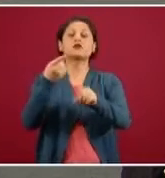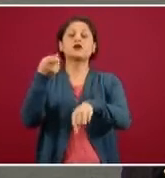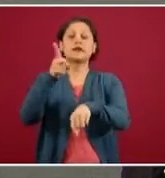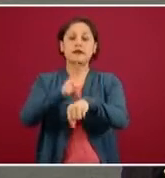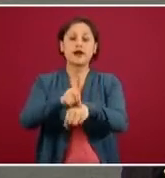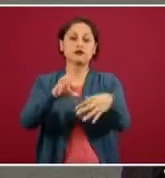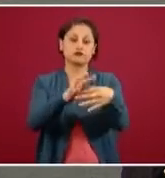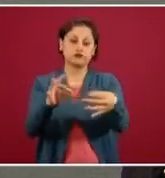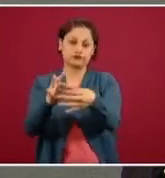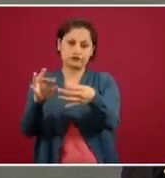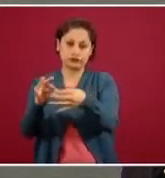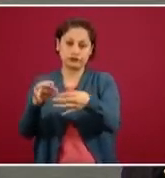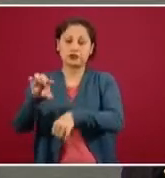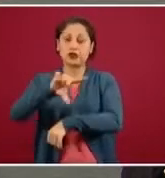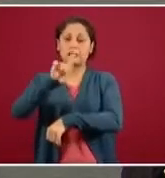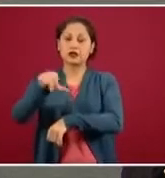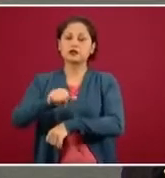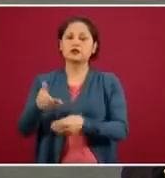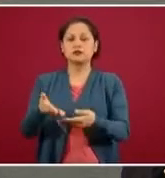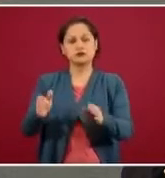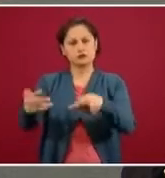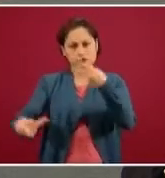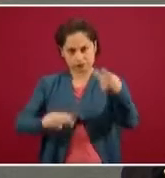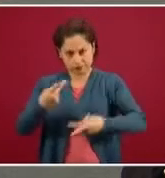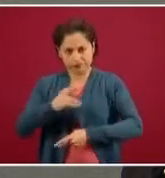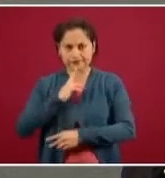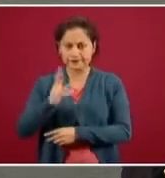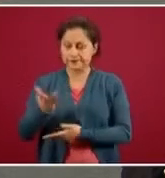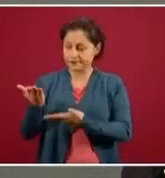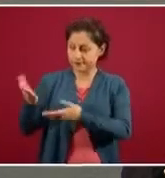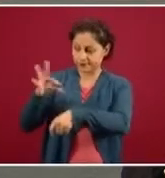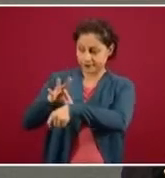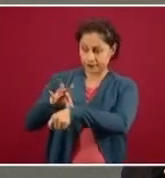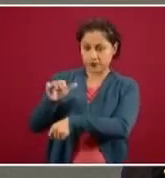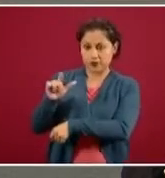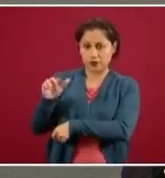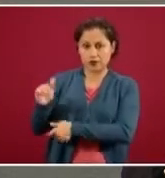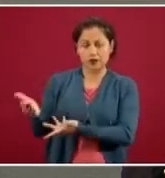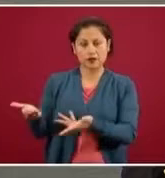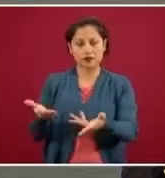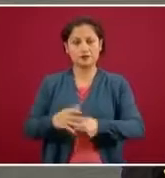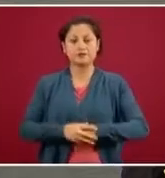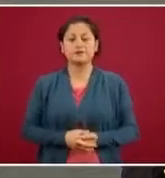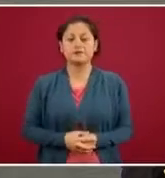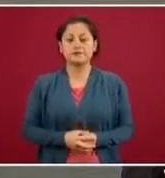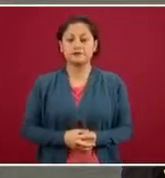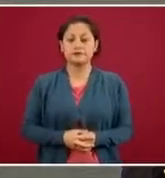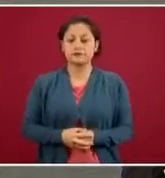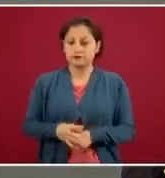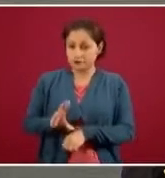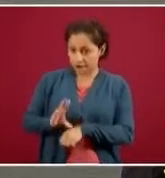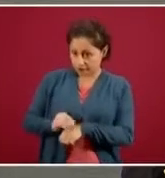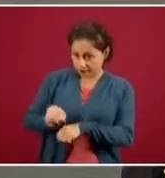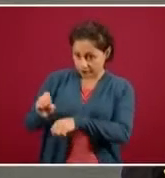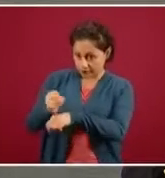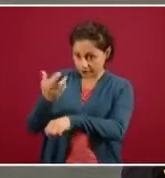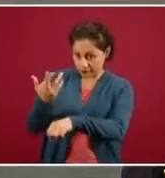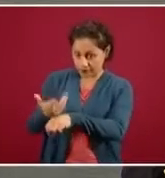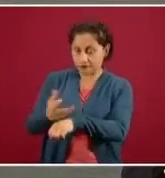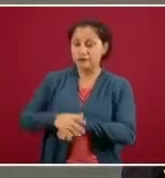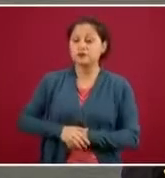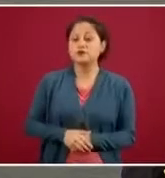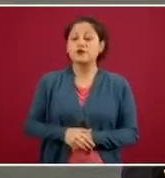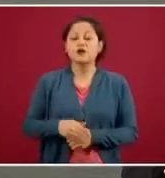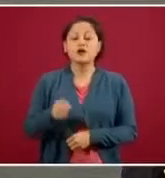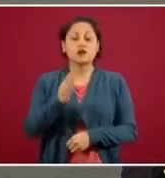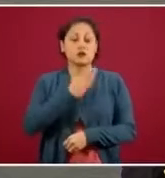abrir a preguntas y respuestas. Le pido al doctor Alomía si nos lleva por el informe. Secretario, buenas tardes con todas y todos.